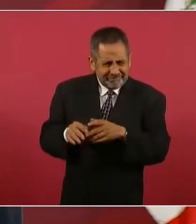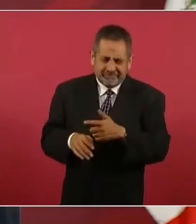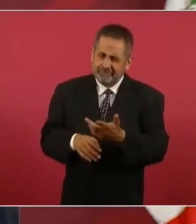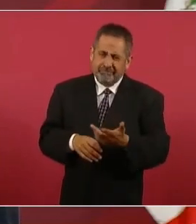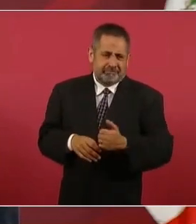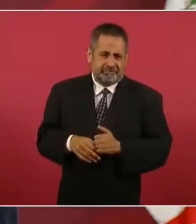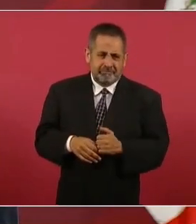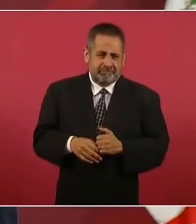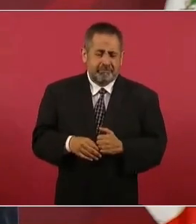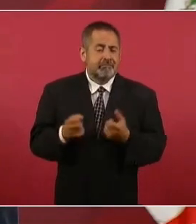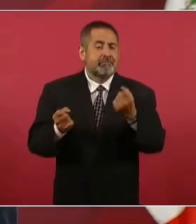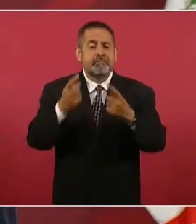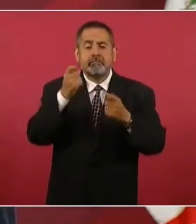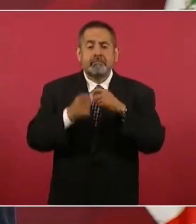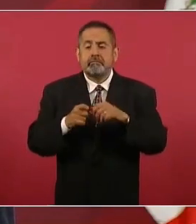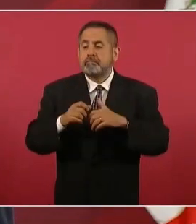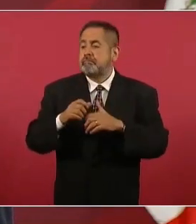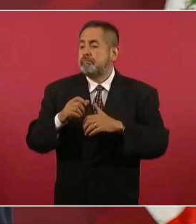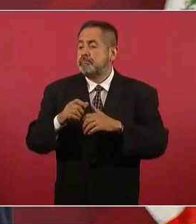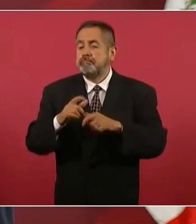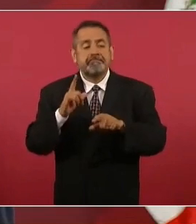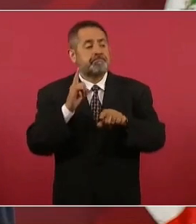por lo general ya no regresan